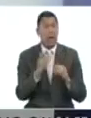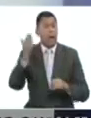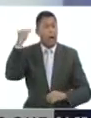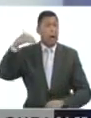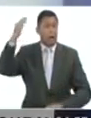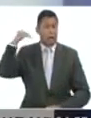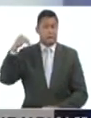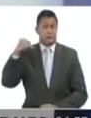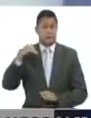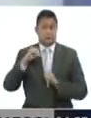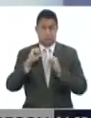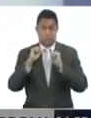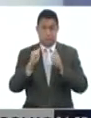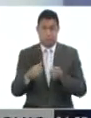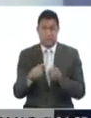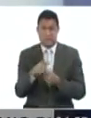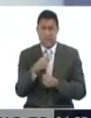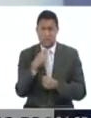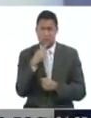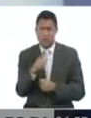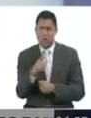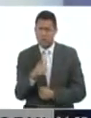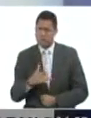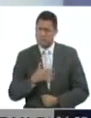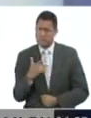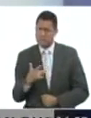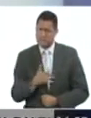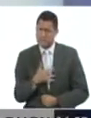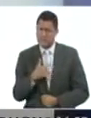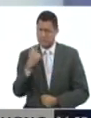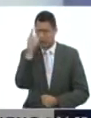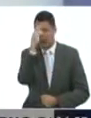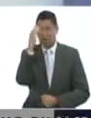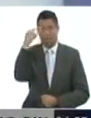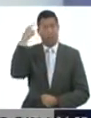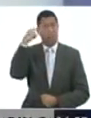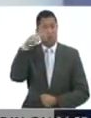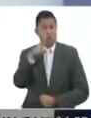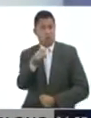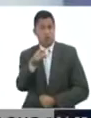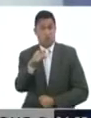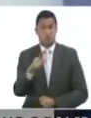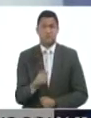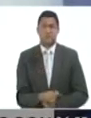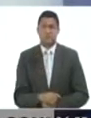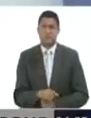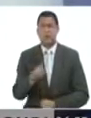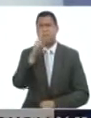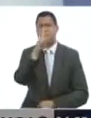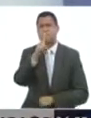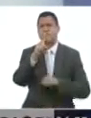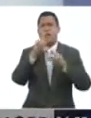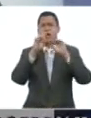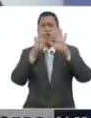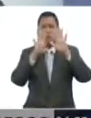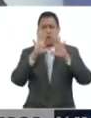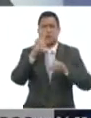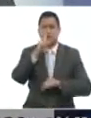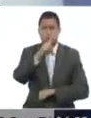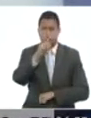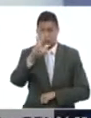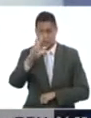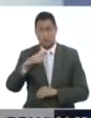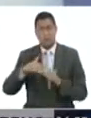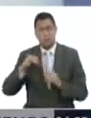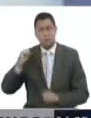¿verdad?, era prácticamente como un síntoma de la esquizofrenia. Se hablaba de esa forma por allá en 1913. Pasó